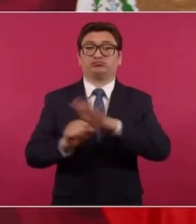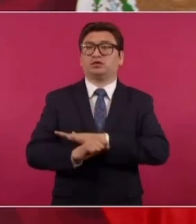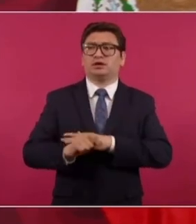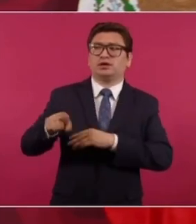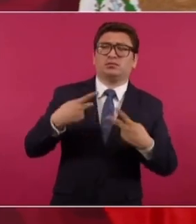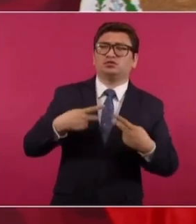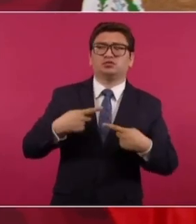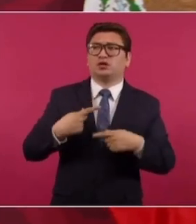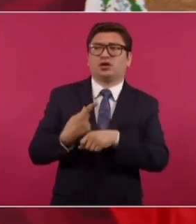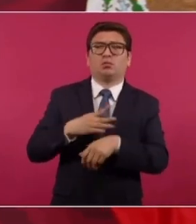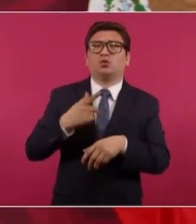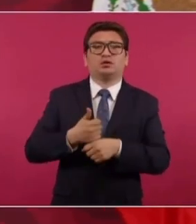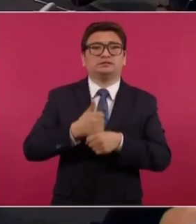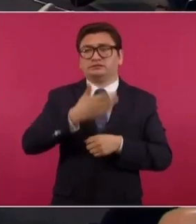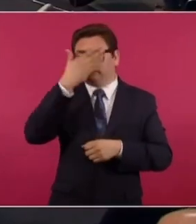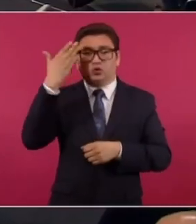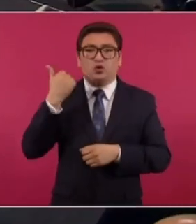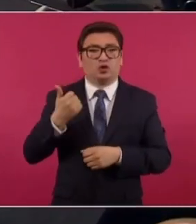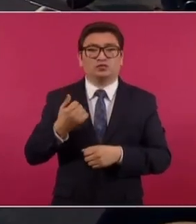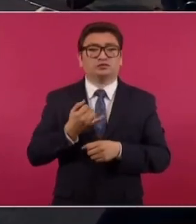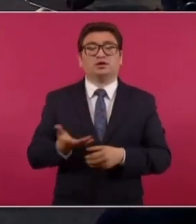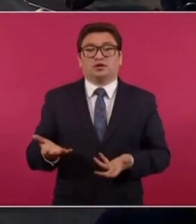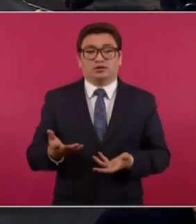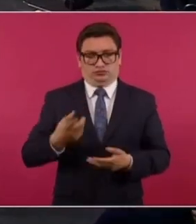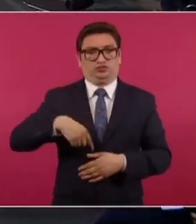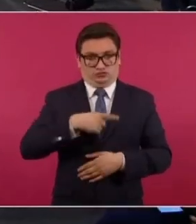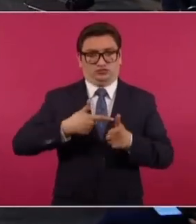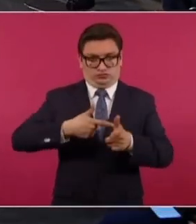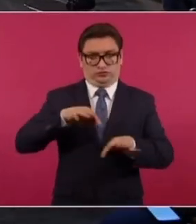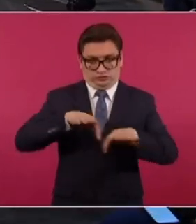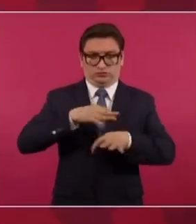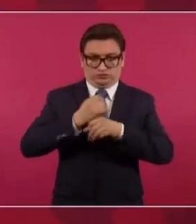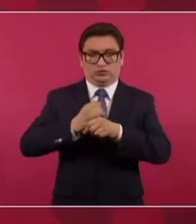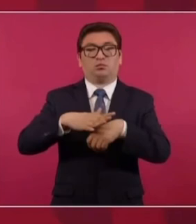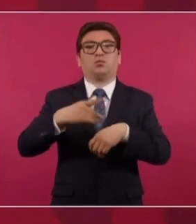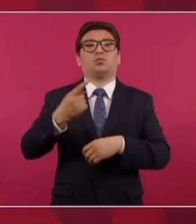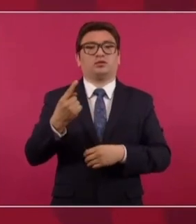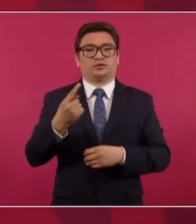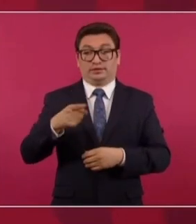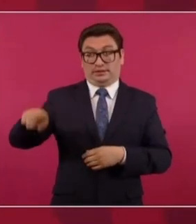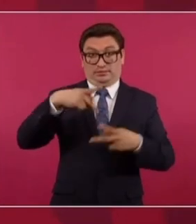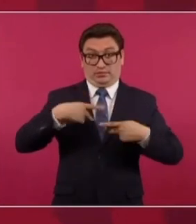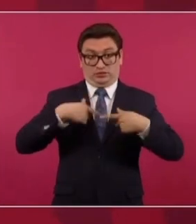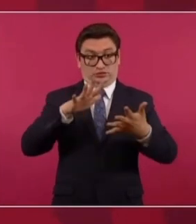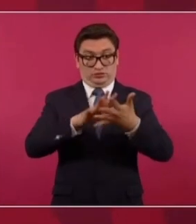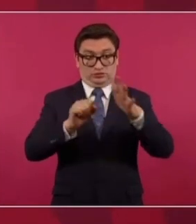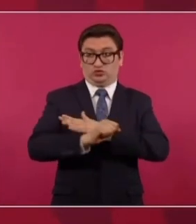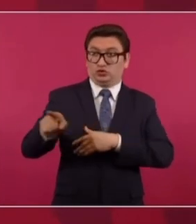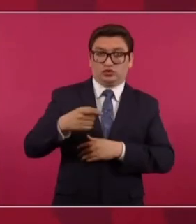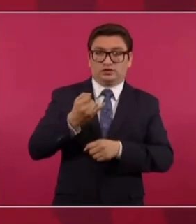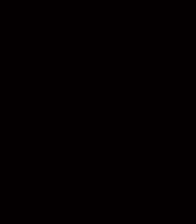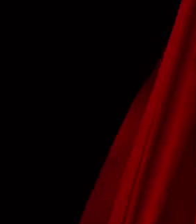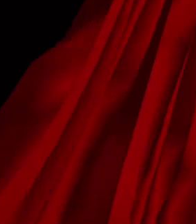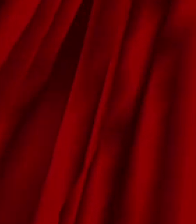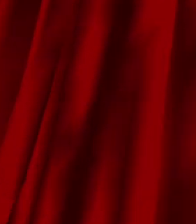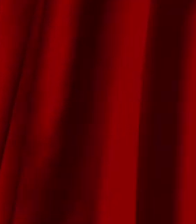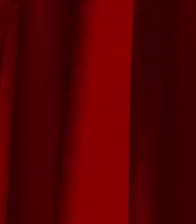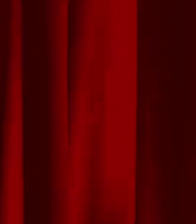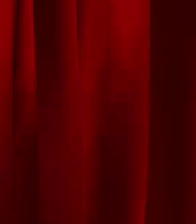Estamos haciendo un trabajo, lo vamos a seguir haciendo, para que todo el que injustamente esté en la cárcel pueda salir.